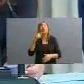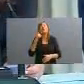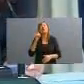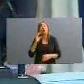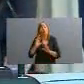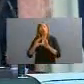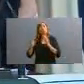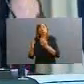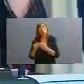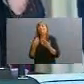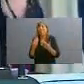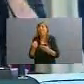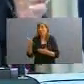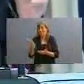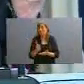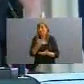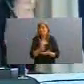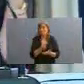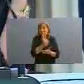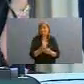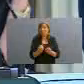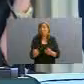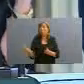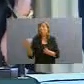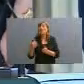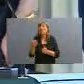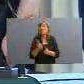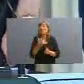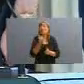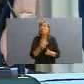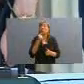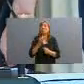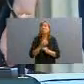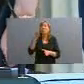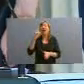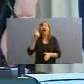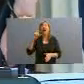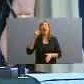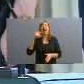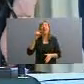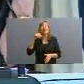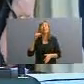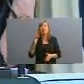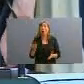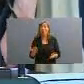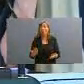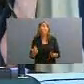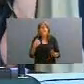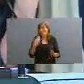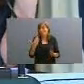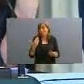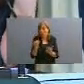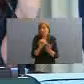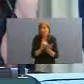estar integrado por más gente del ámbito académico. En realidad deberían poder estar integrados porque